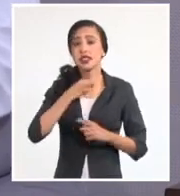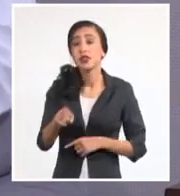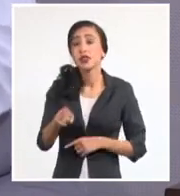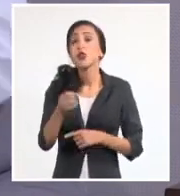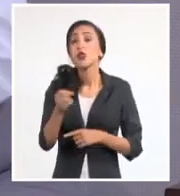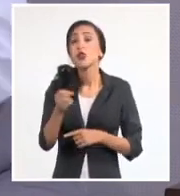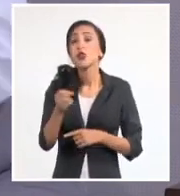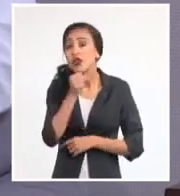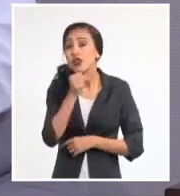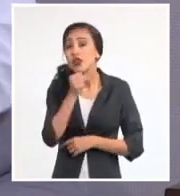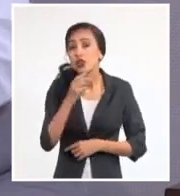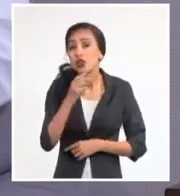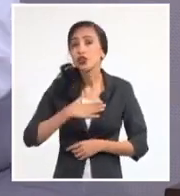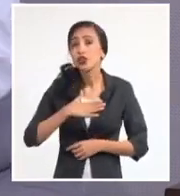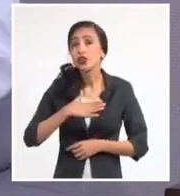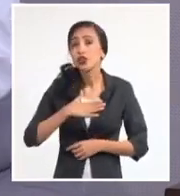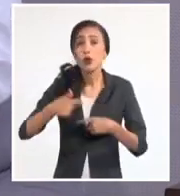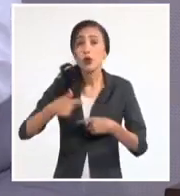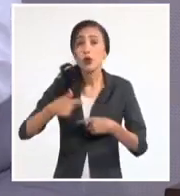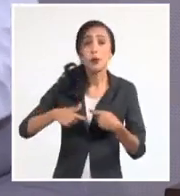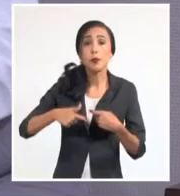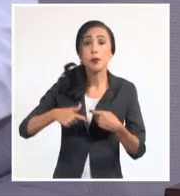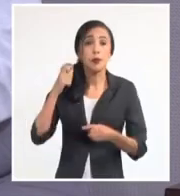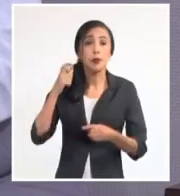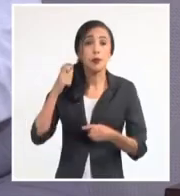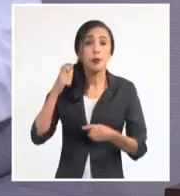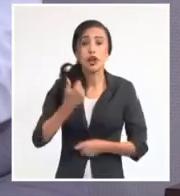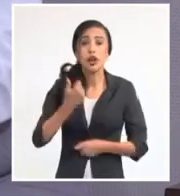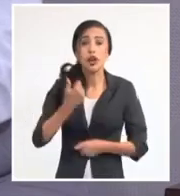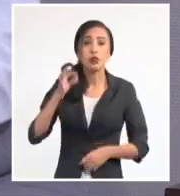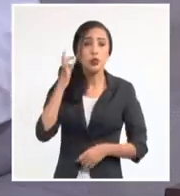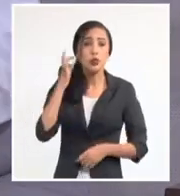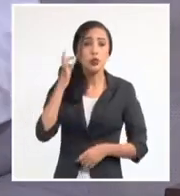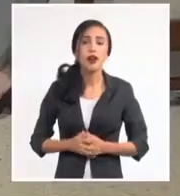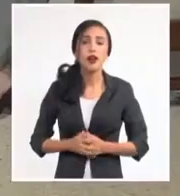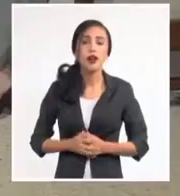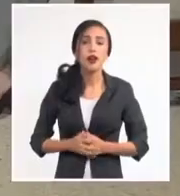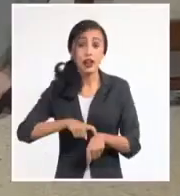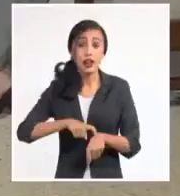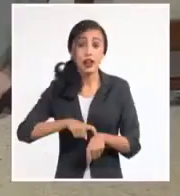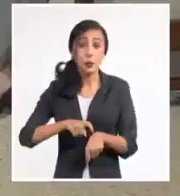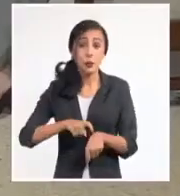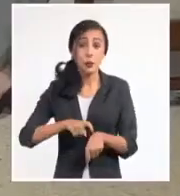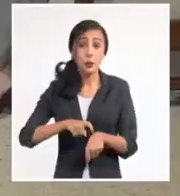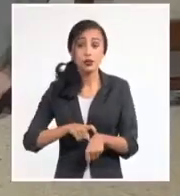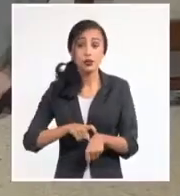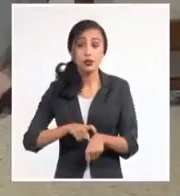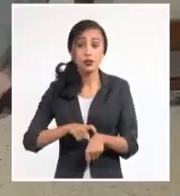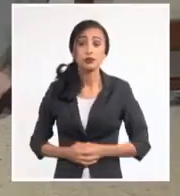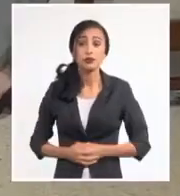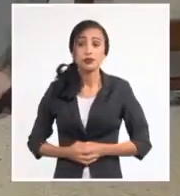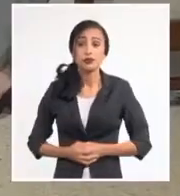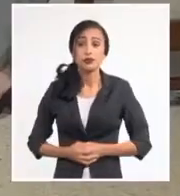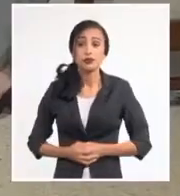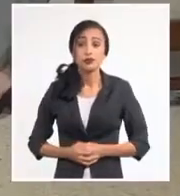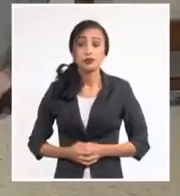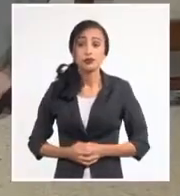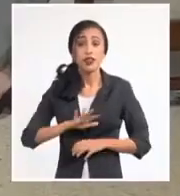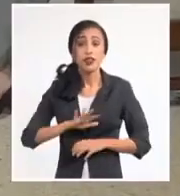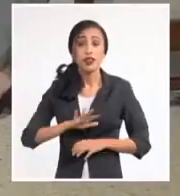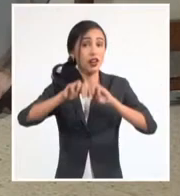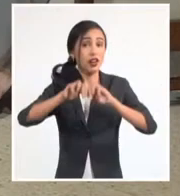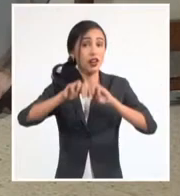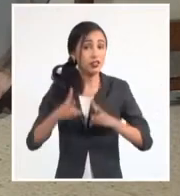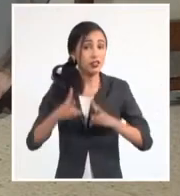tu compañera de vida, y tu hija. Es decir, ahora en estos momentos, a punto de entrar en esta revista, ya las redes